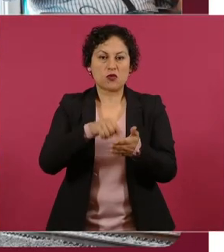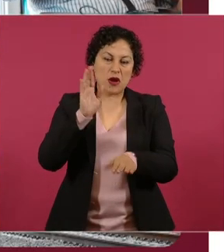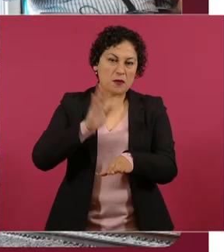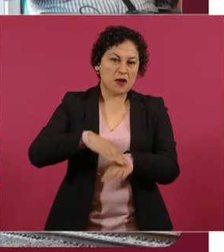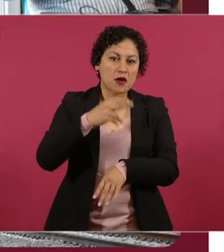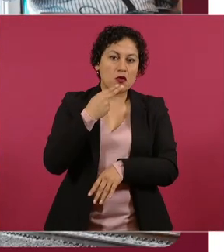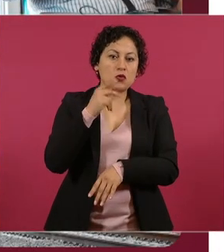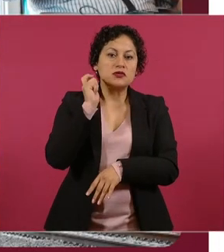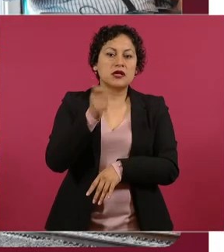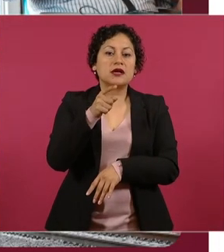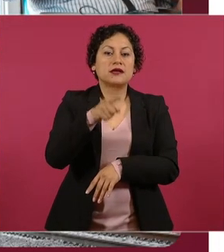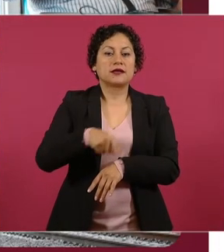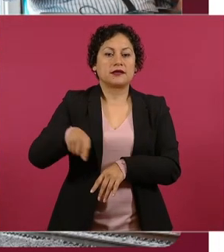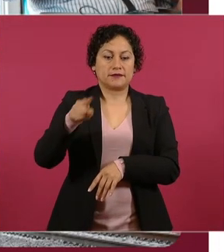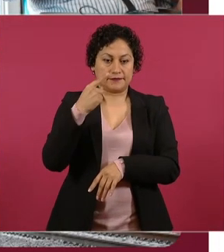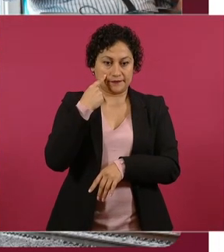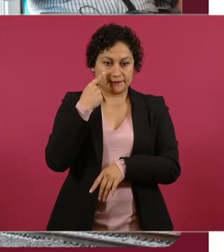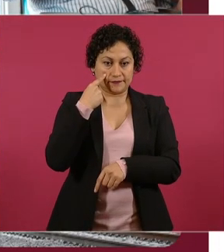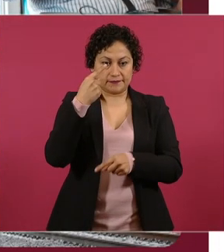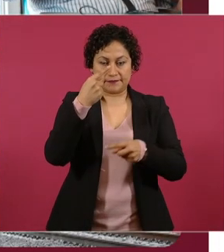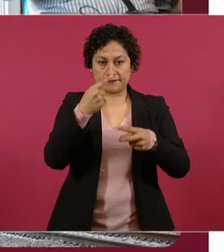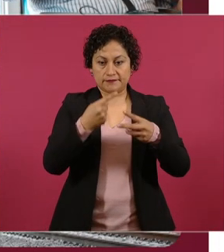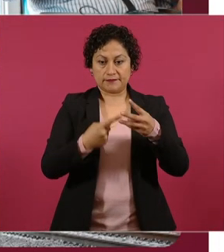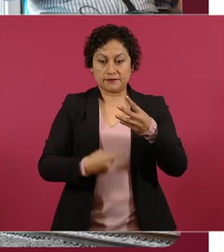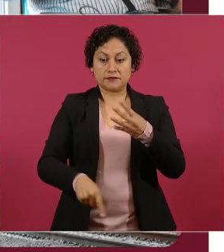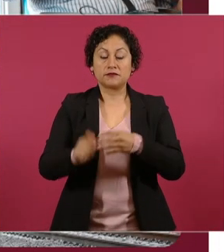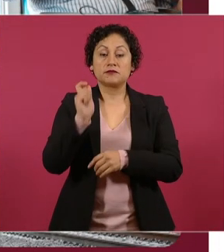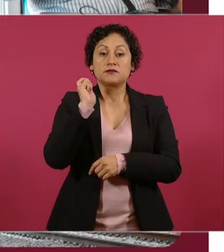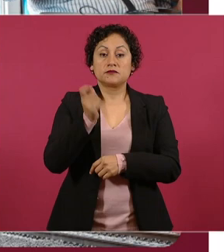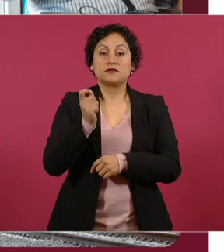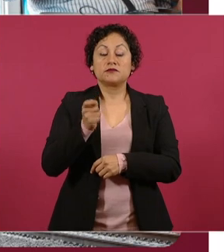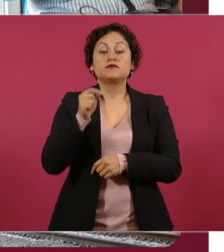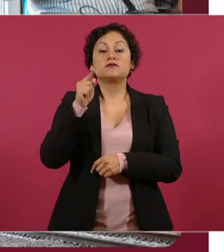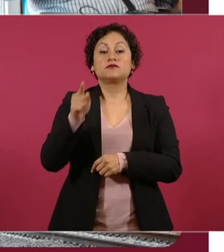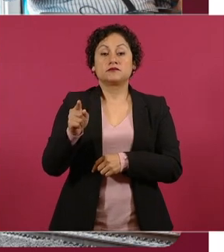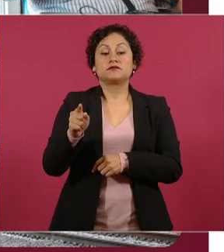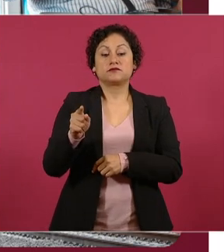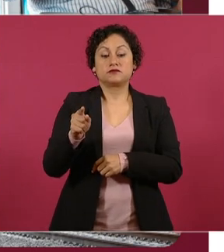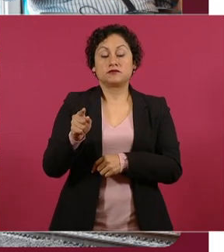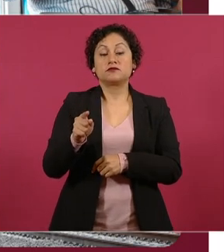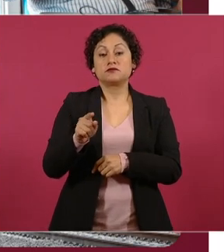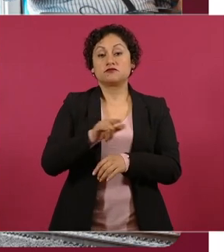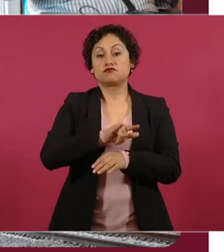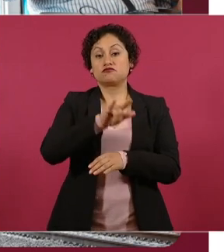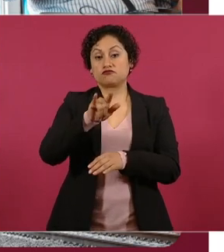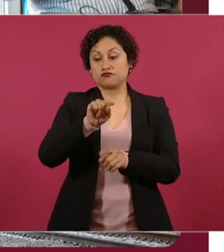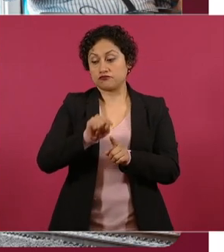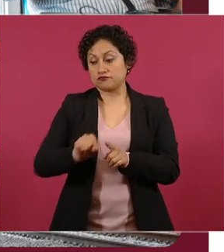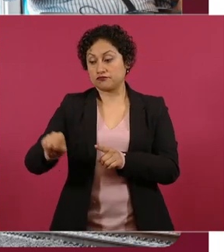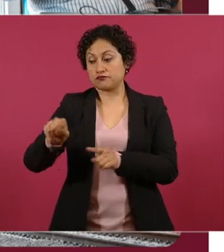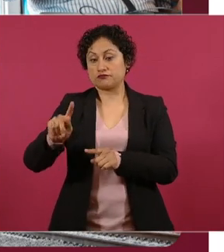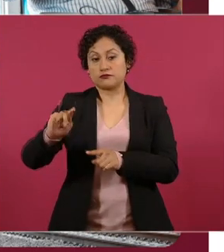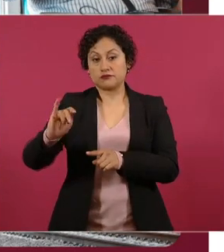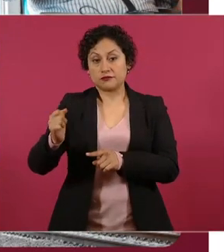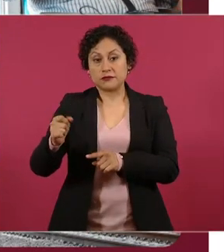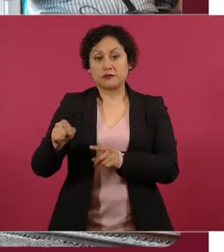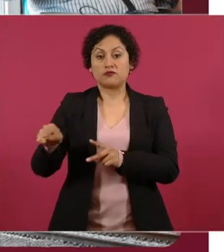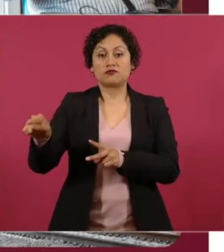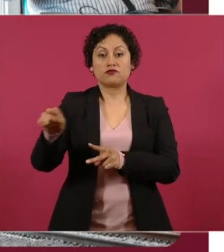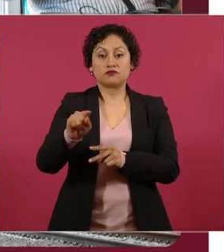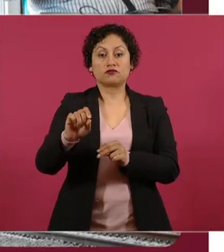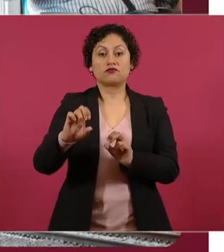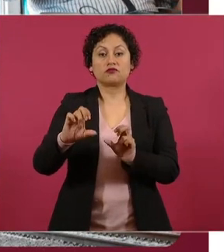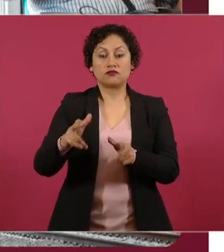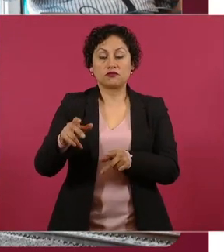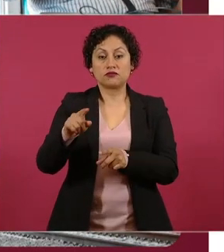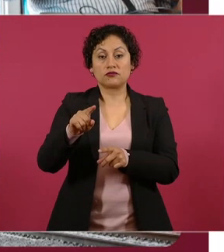de Mérida a Tella Aeropuerto, San Francisco de Campeche a Mérida, Cancún Aeropuerto a Mérida a Tella, Mérida a Tella a Campeche, Campeche